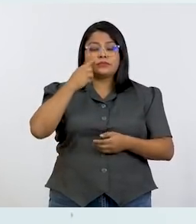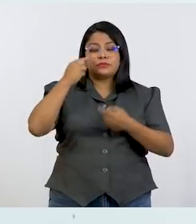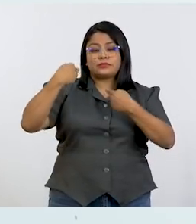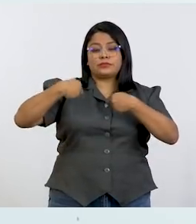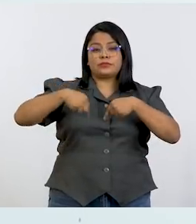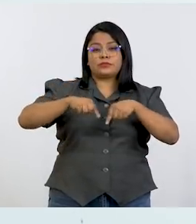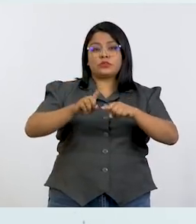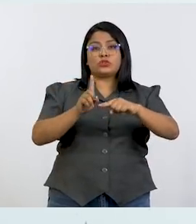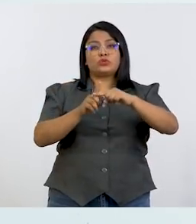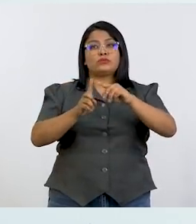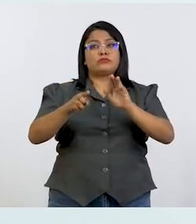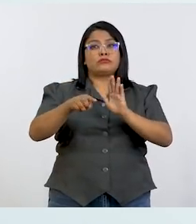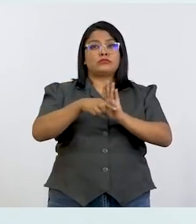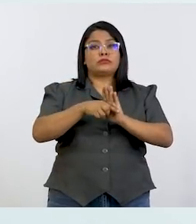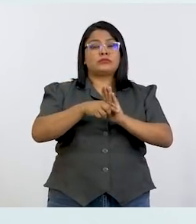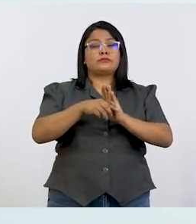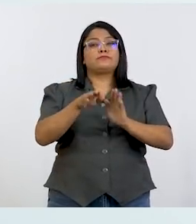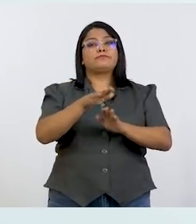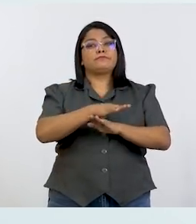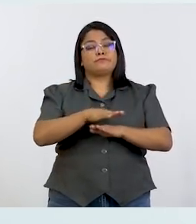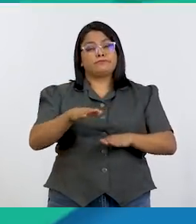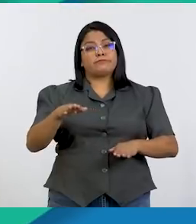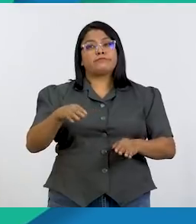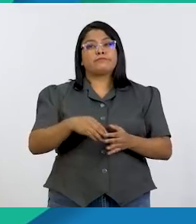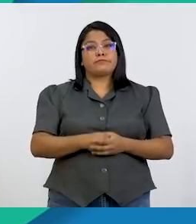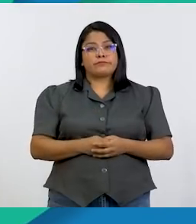de la suma y la resta, hemos llegado hasta acá.